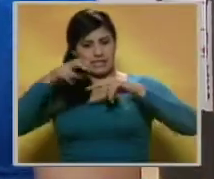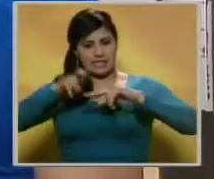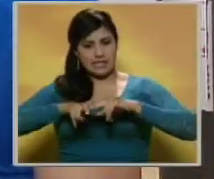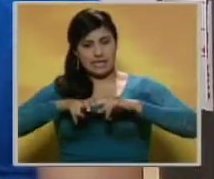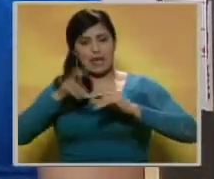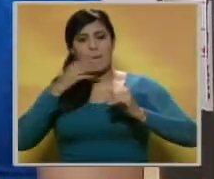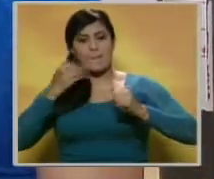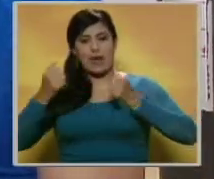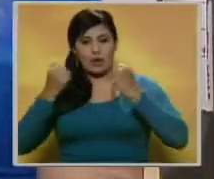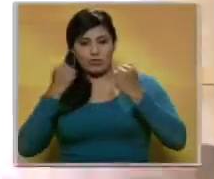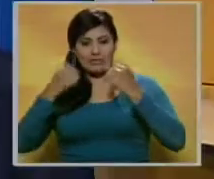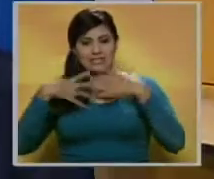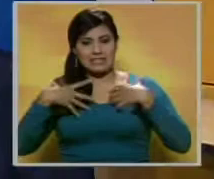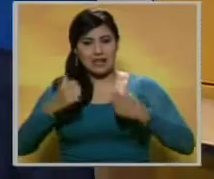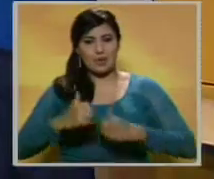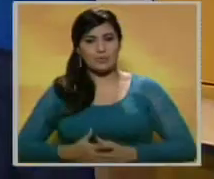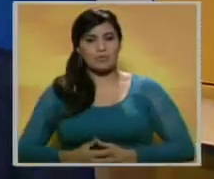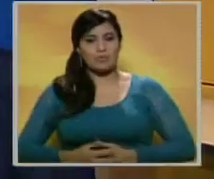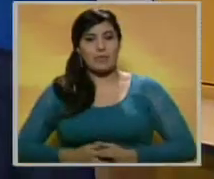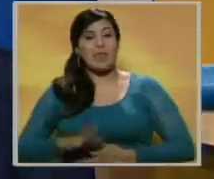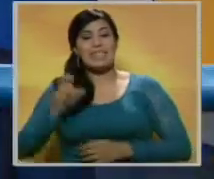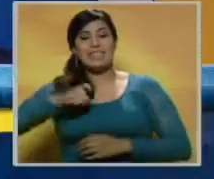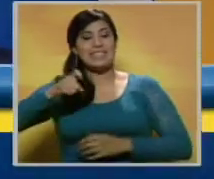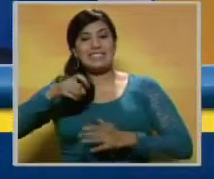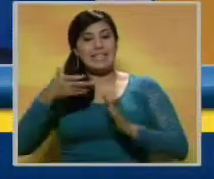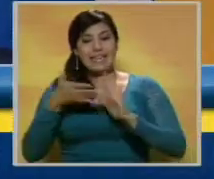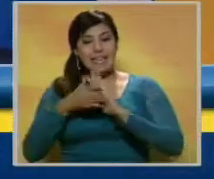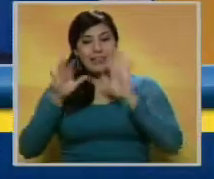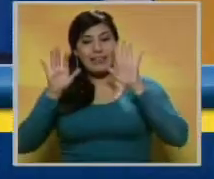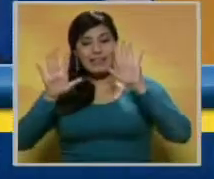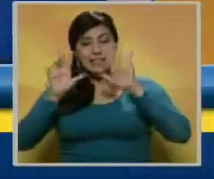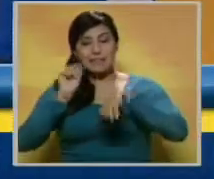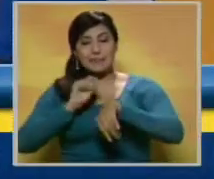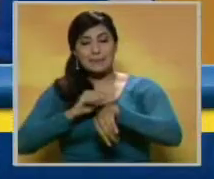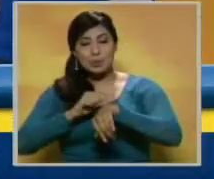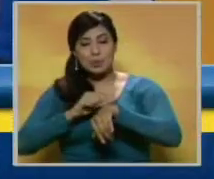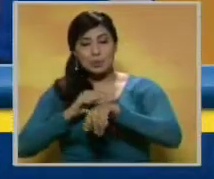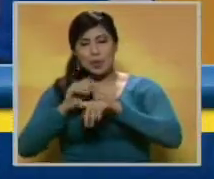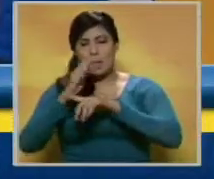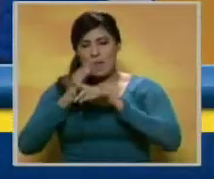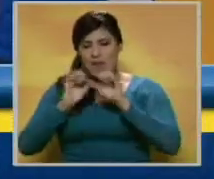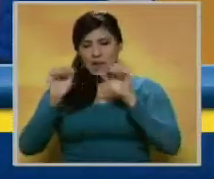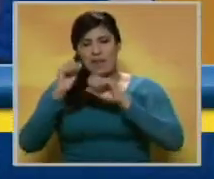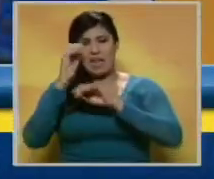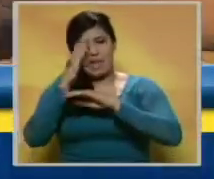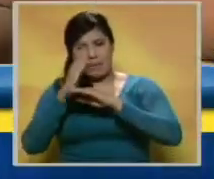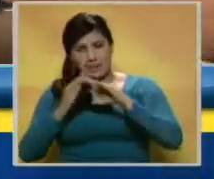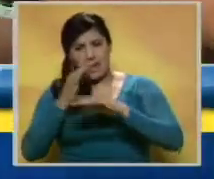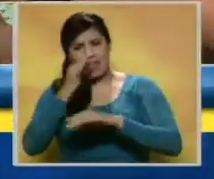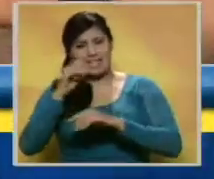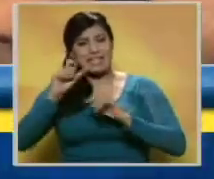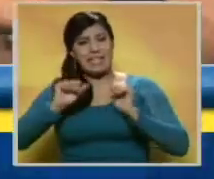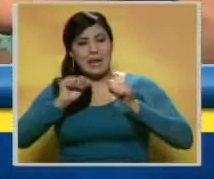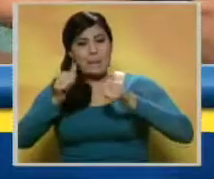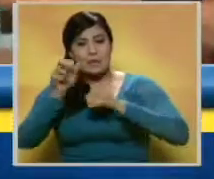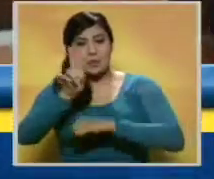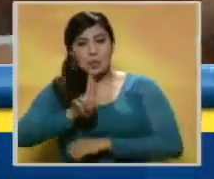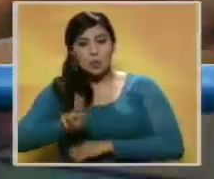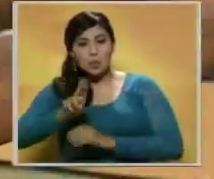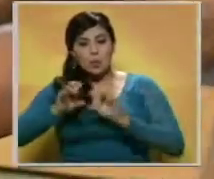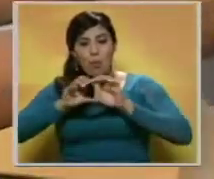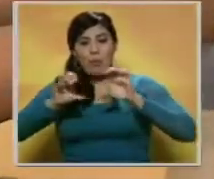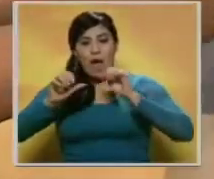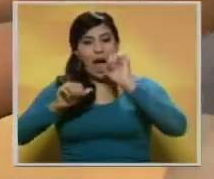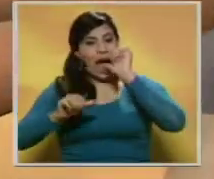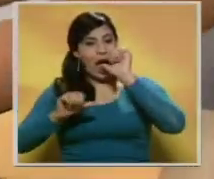corporal y mejorar la salud. Tan solo necesitas 10 minutos, a media mañana y a media tarde. Para comenzar utilizaremos un termo